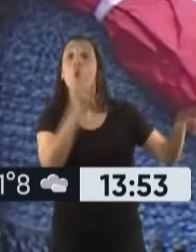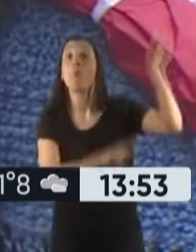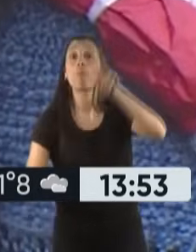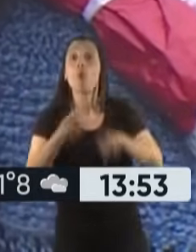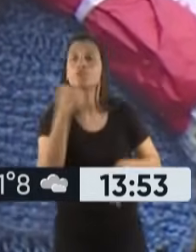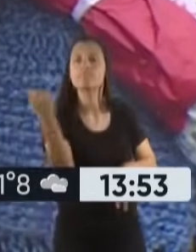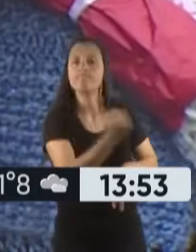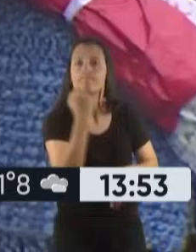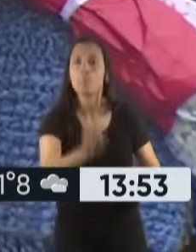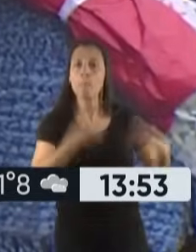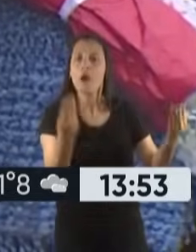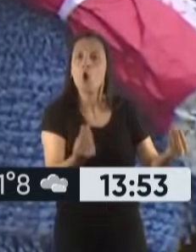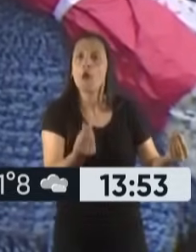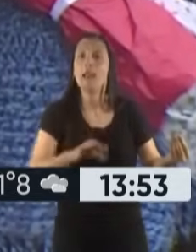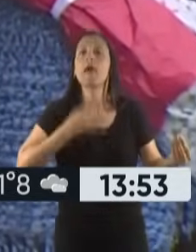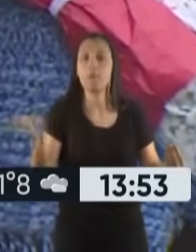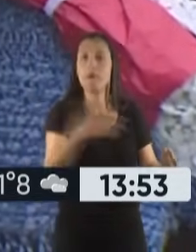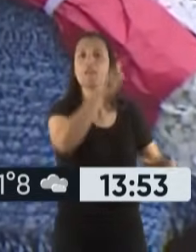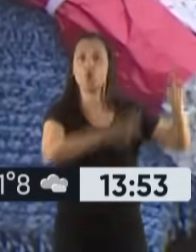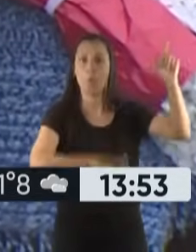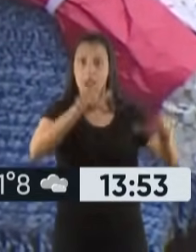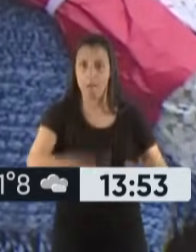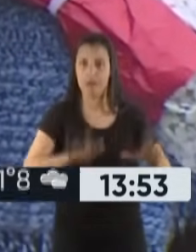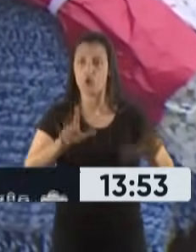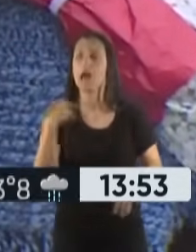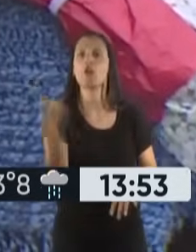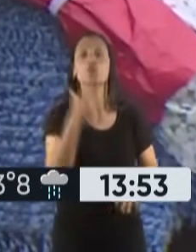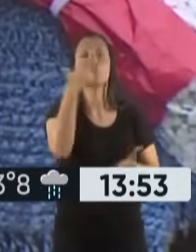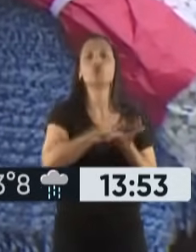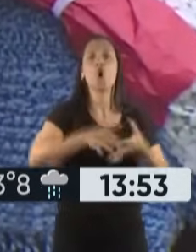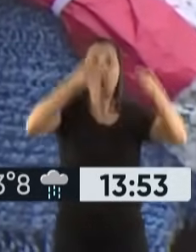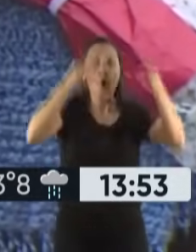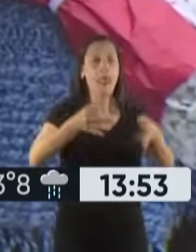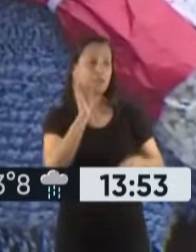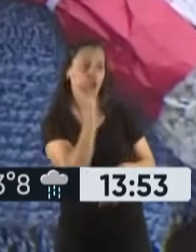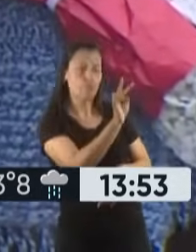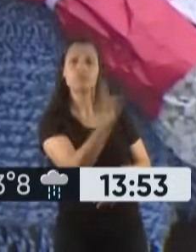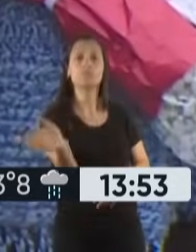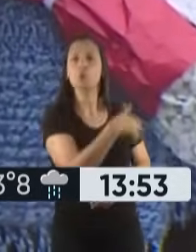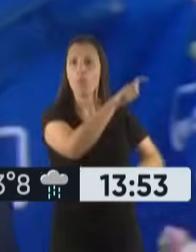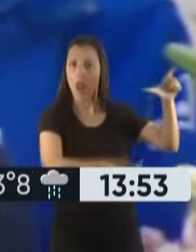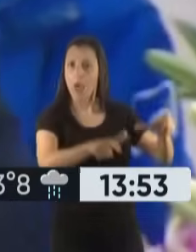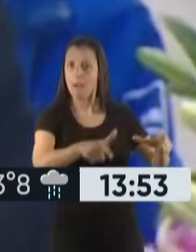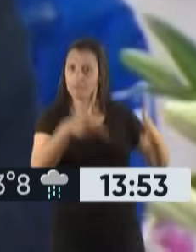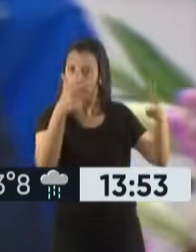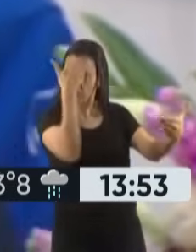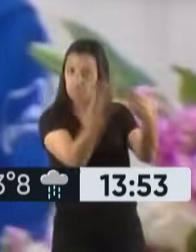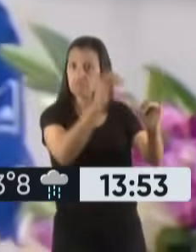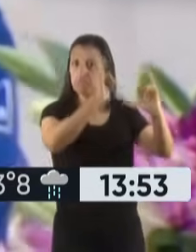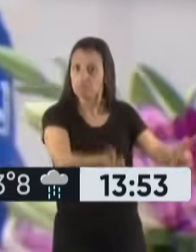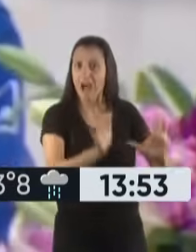gente. Y lo hacemos honestamente, lo hacemos dignamente, lo hacemos mirando a la cara a la gente. Pues yo quiero lo